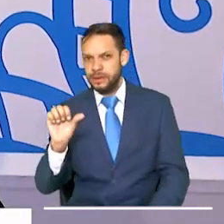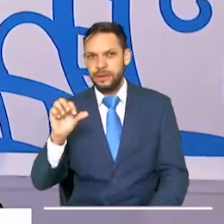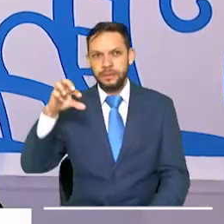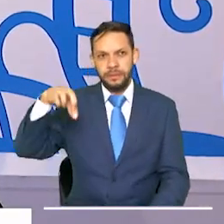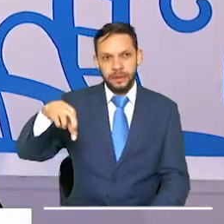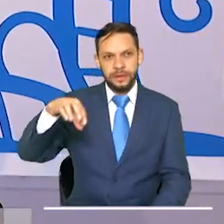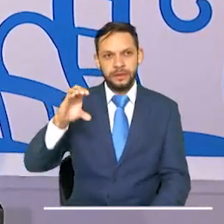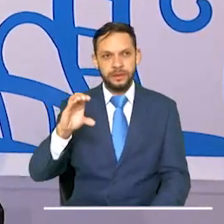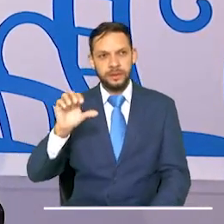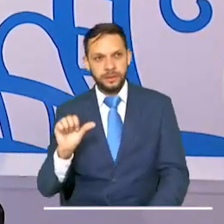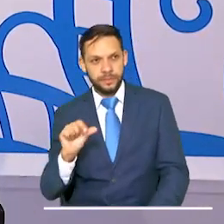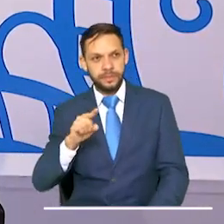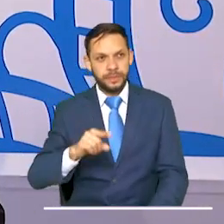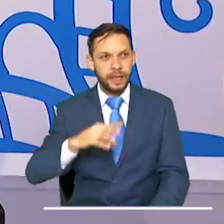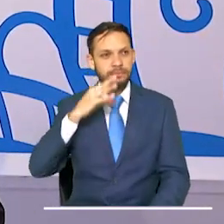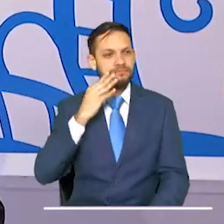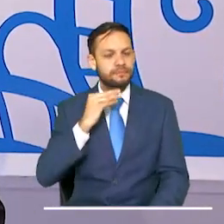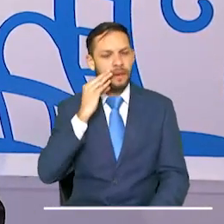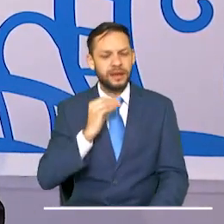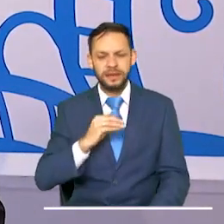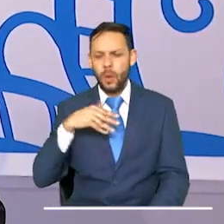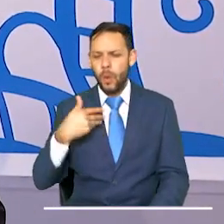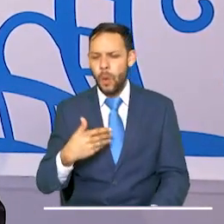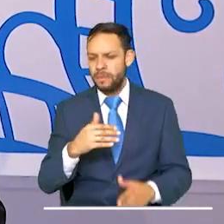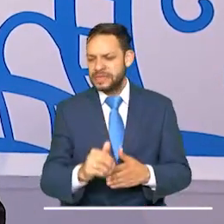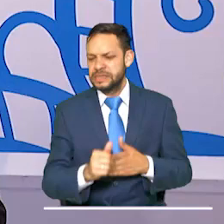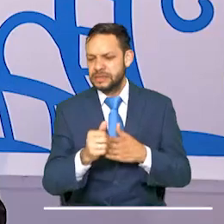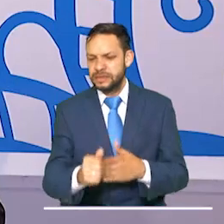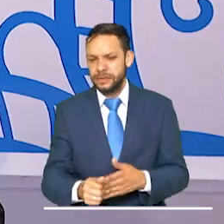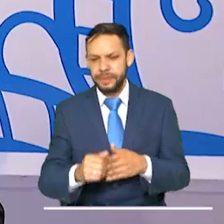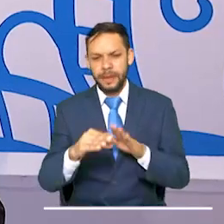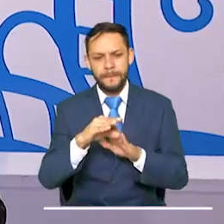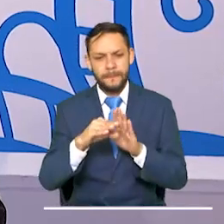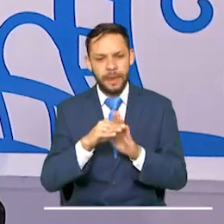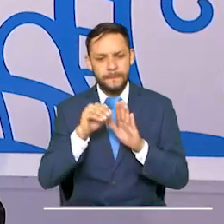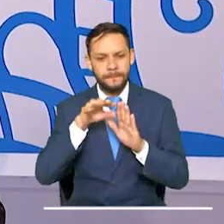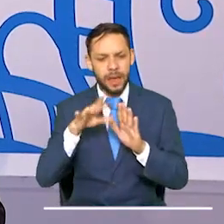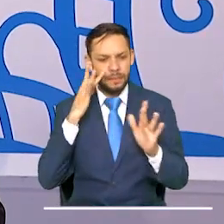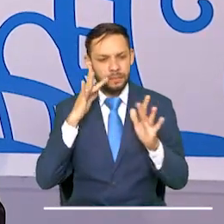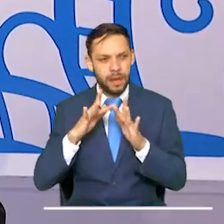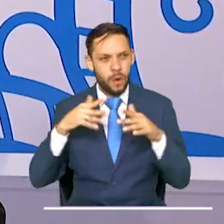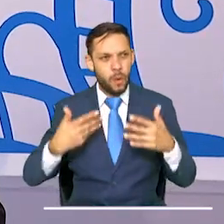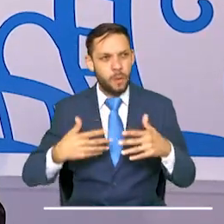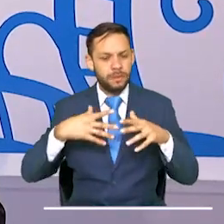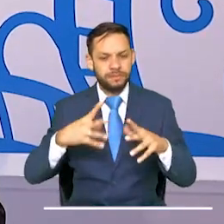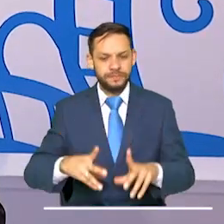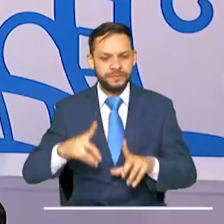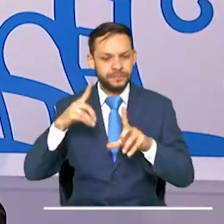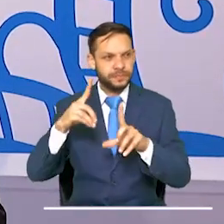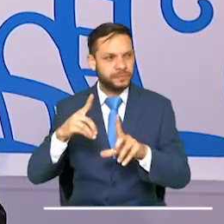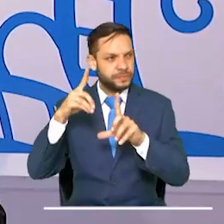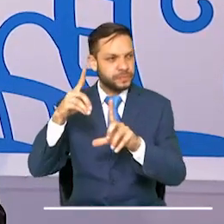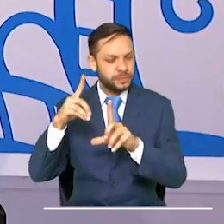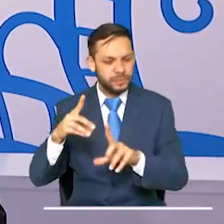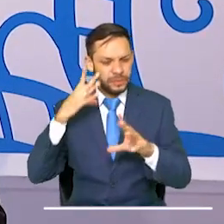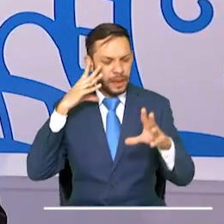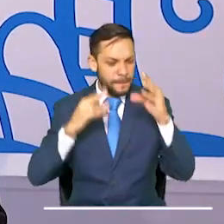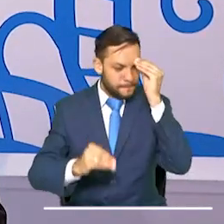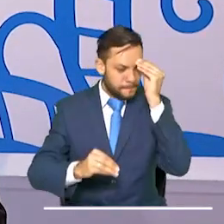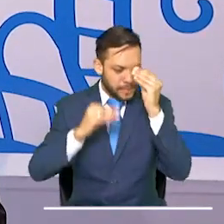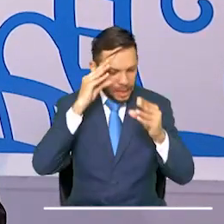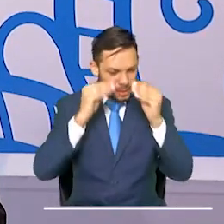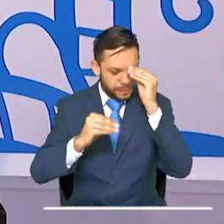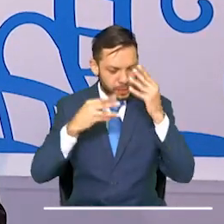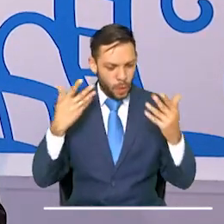proyectaron la pertinencia y la necesidad de ofertar en la región un diplomado en prescripción de cannabis